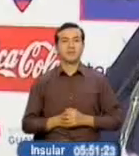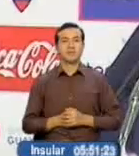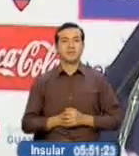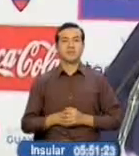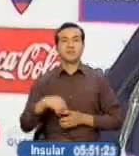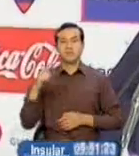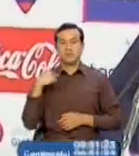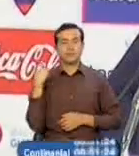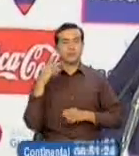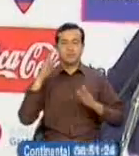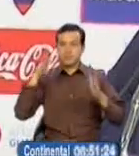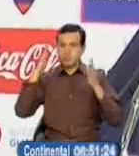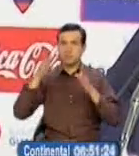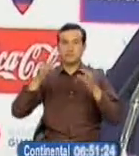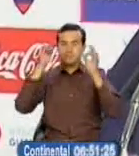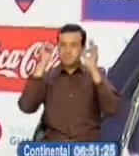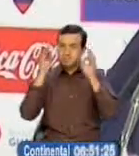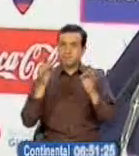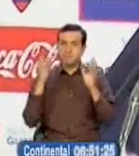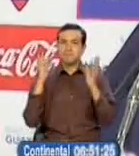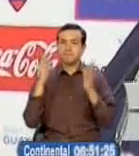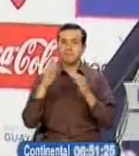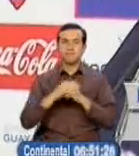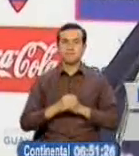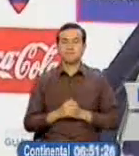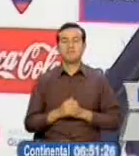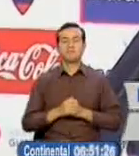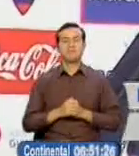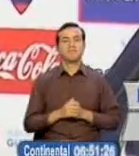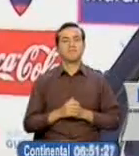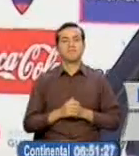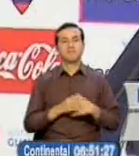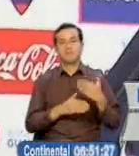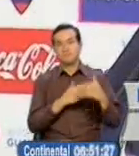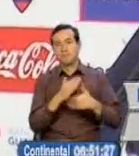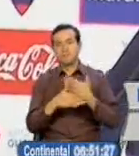nosotros estamos enfocados en eso. Ahora, en estos días,